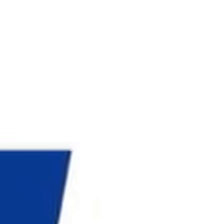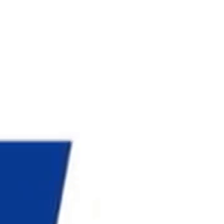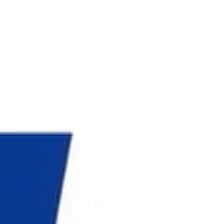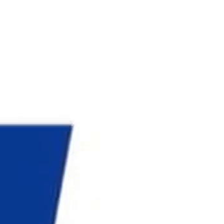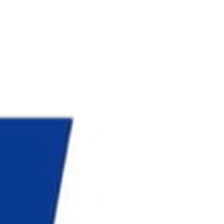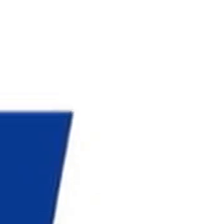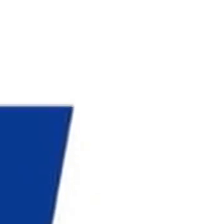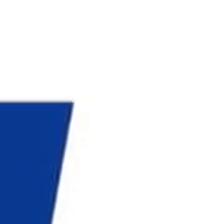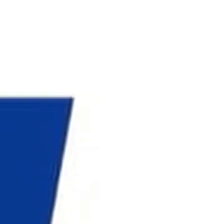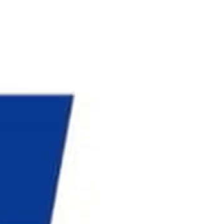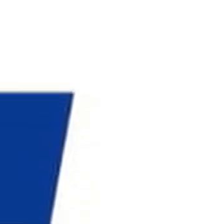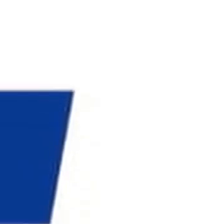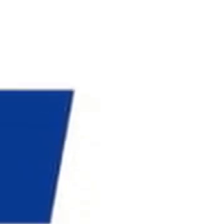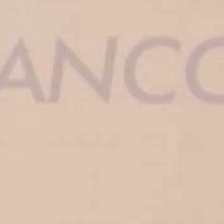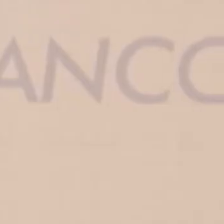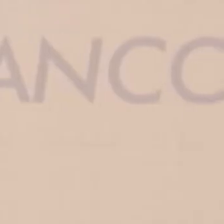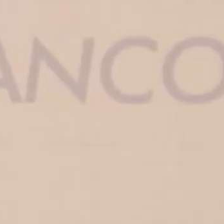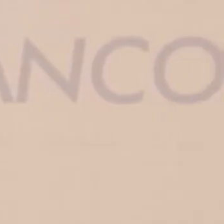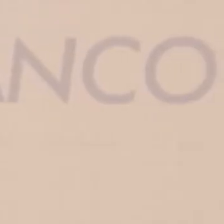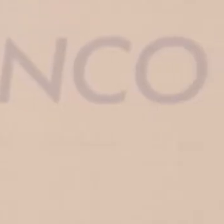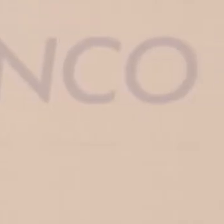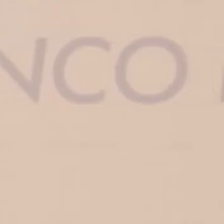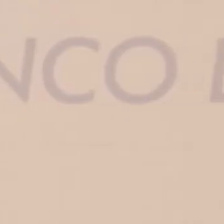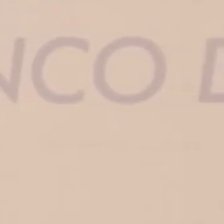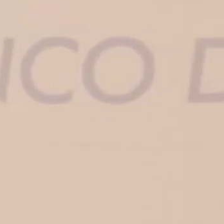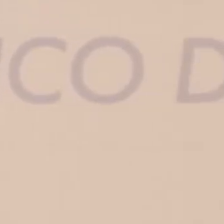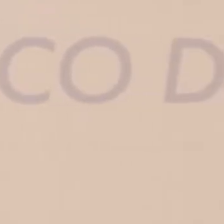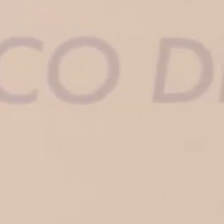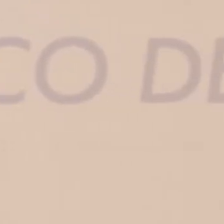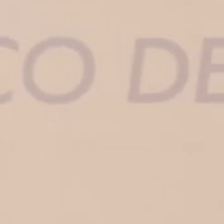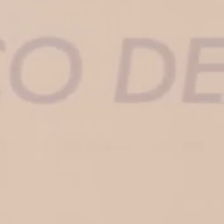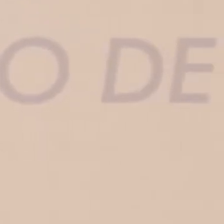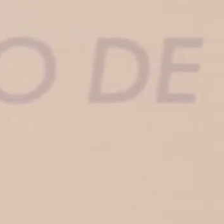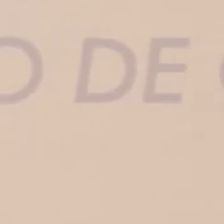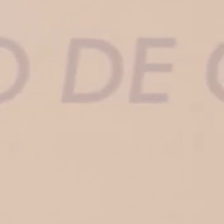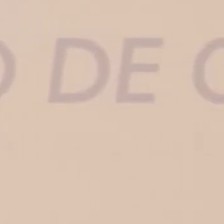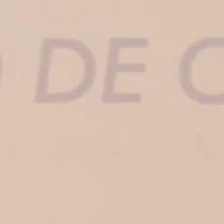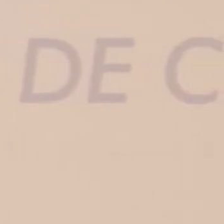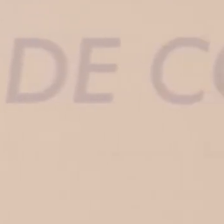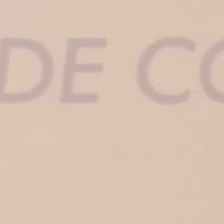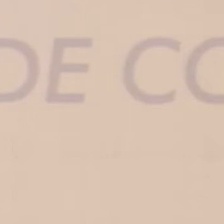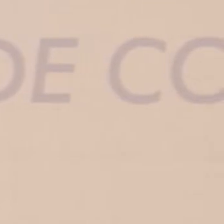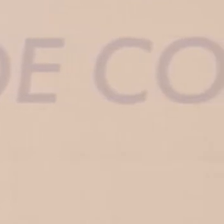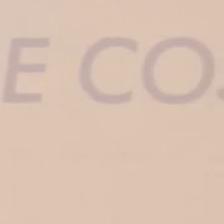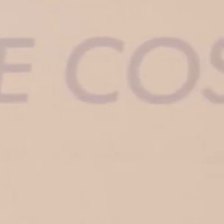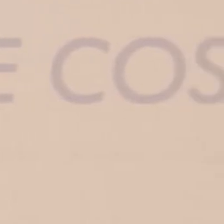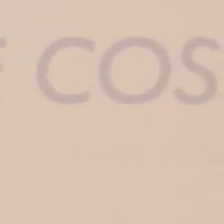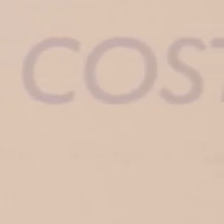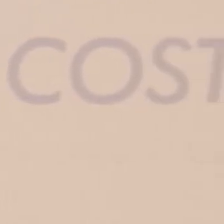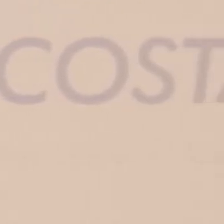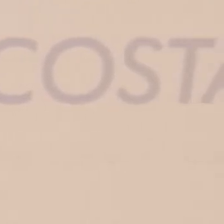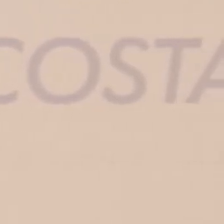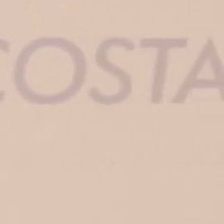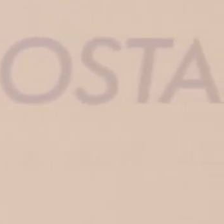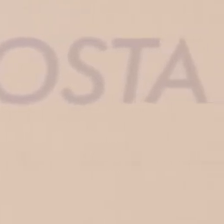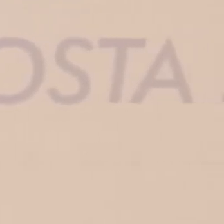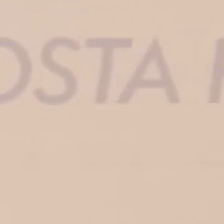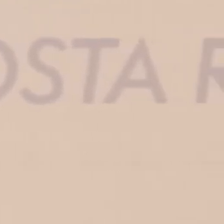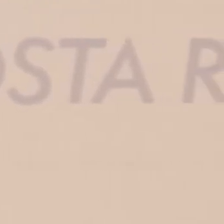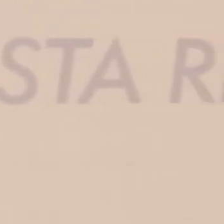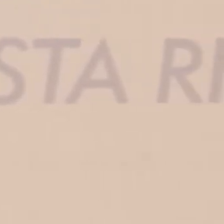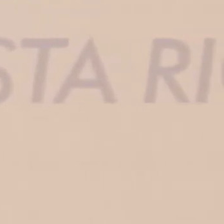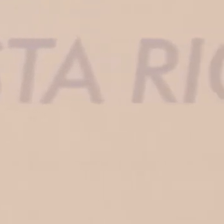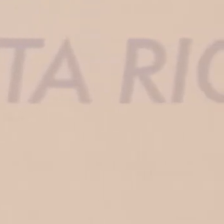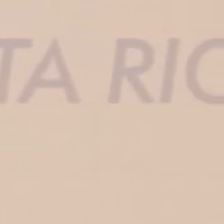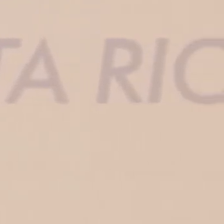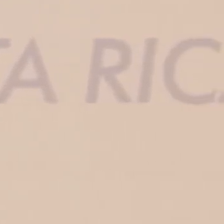Si desea saber a quién está dirigido, ¿Qué incluye el plan de inversión? ¿Cómo es el crédito